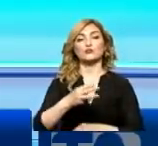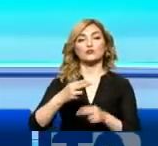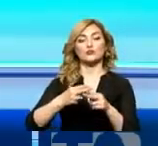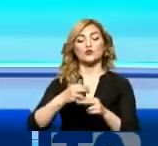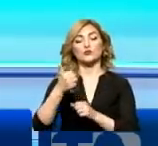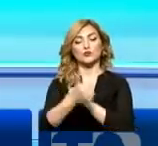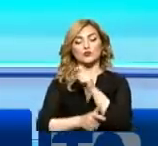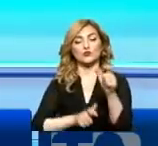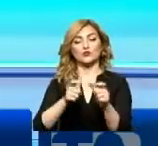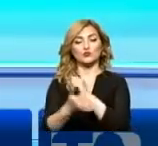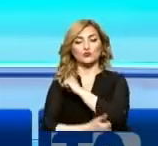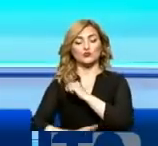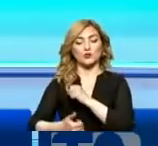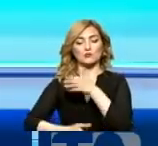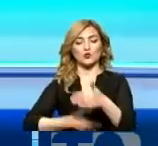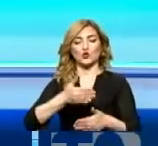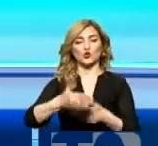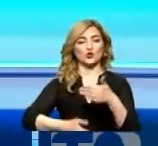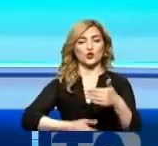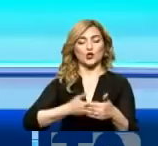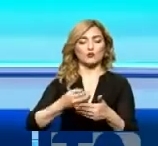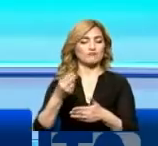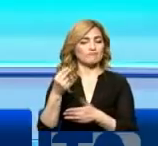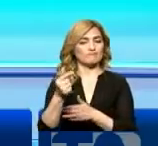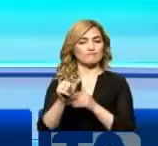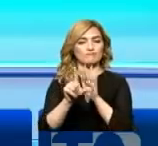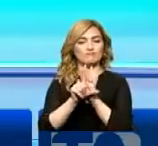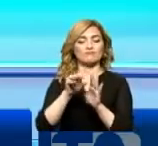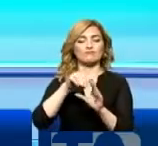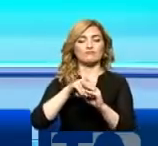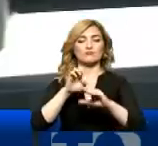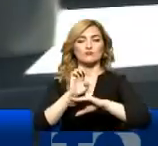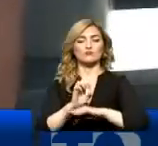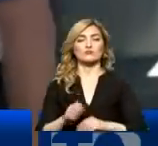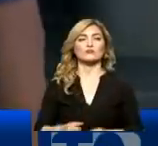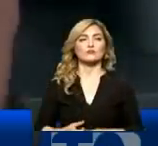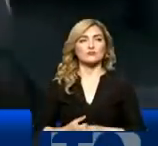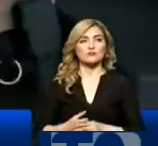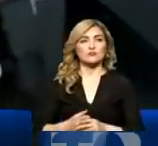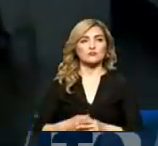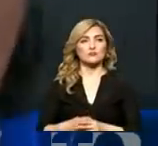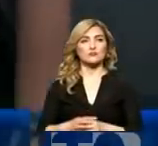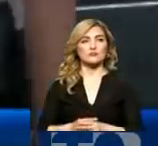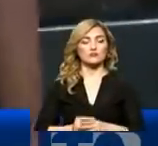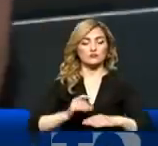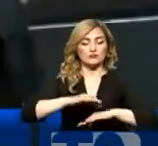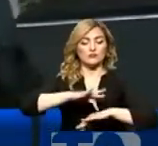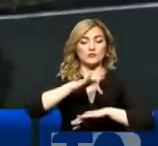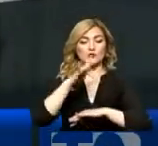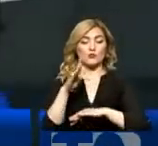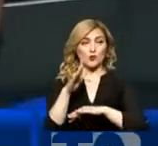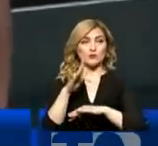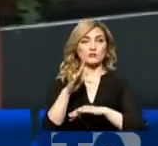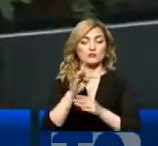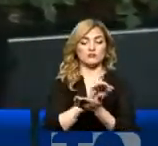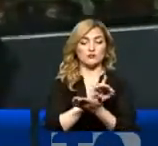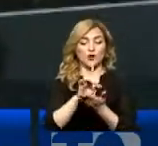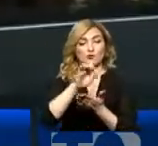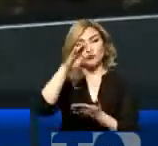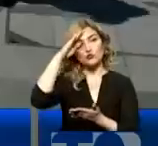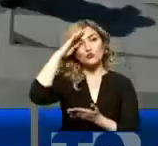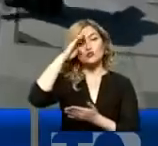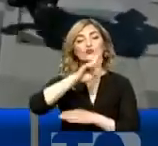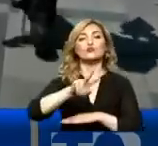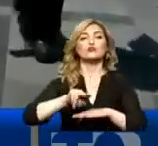extranjeros apresuran los procesos para legalizarse en el país. Desde muy tempranas horas durante esta semana, la